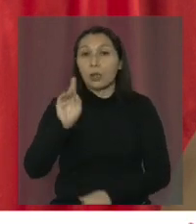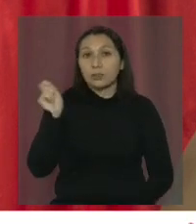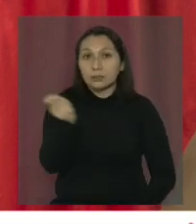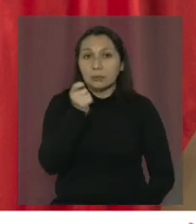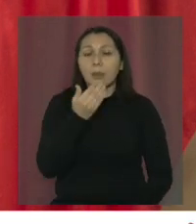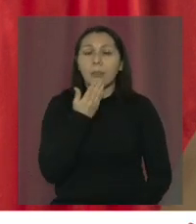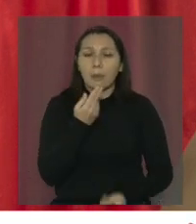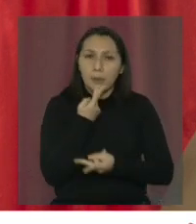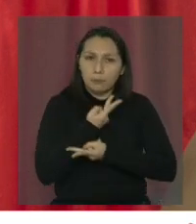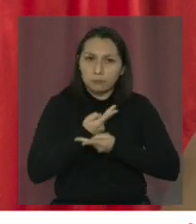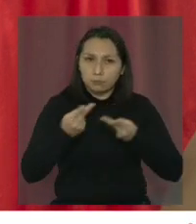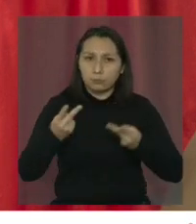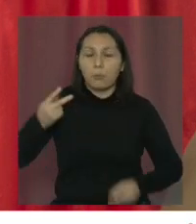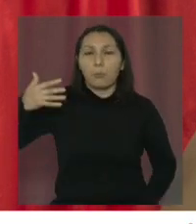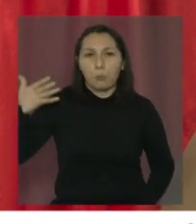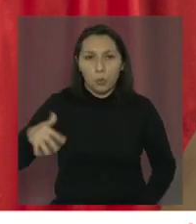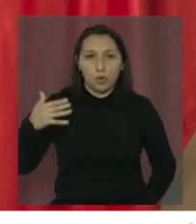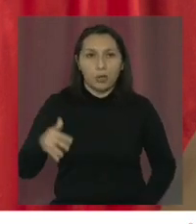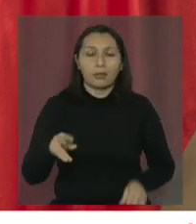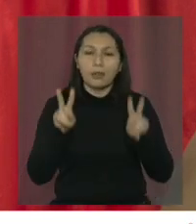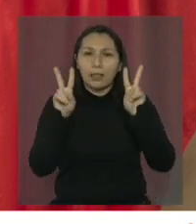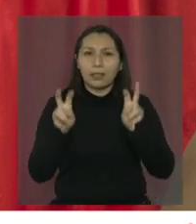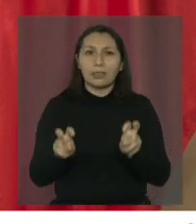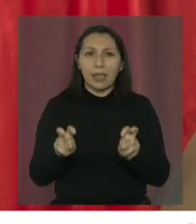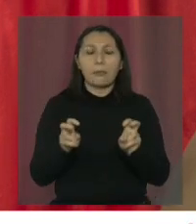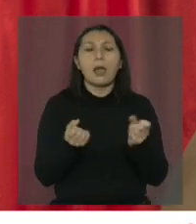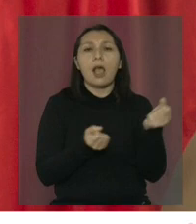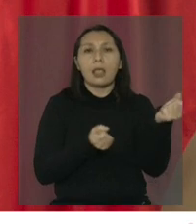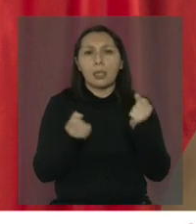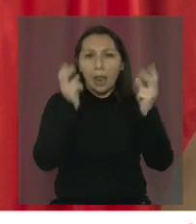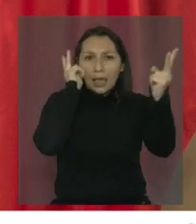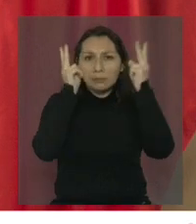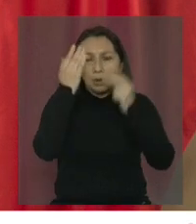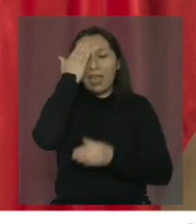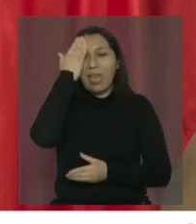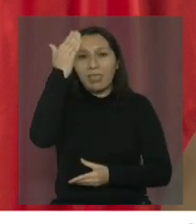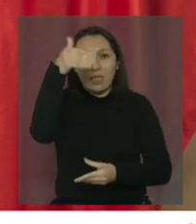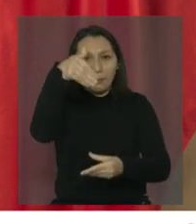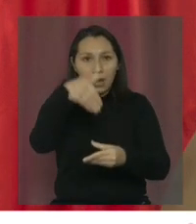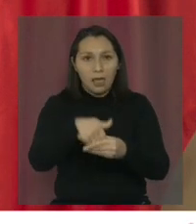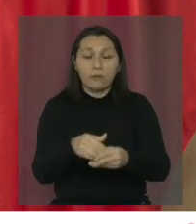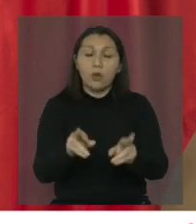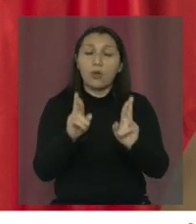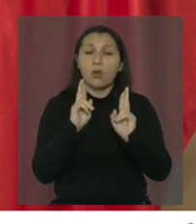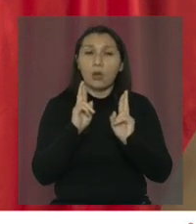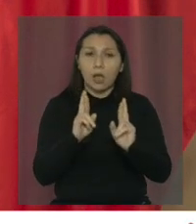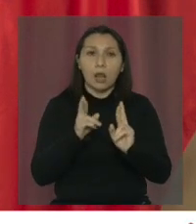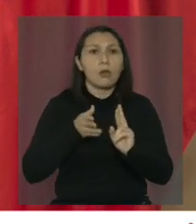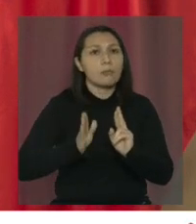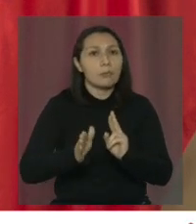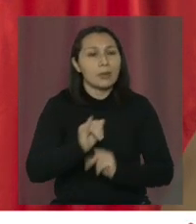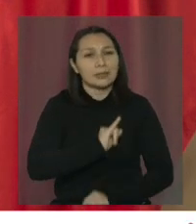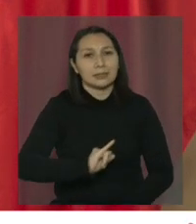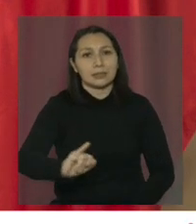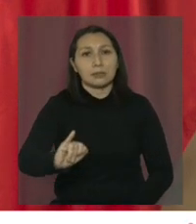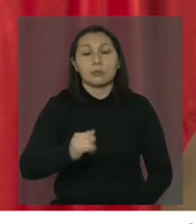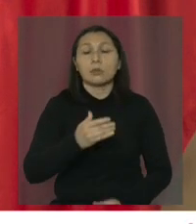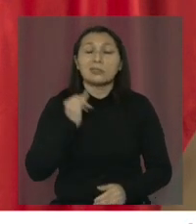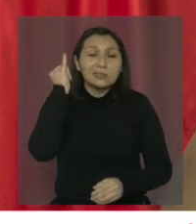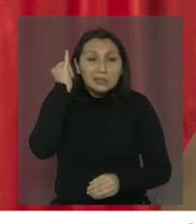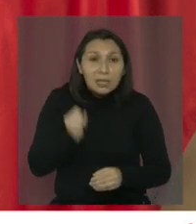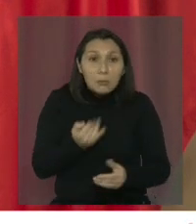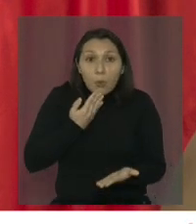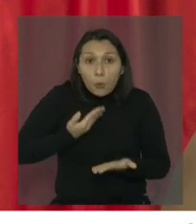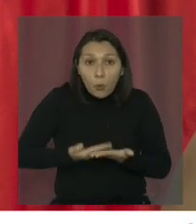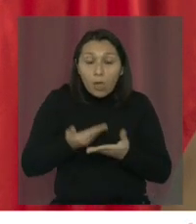anuncios importantes sobre el transporte para el día de la elección esperamos que sea algo permanente porque en cada elección